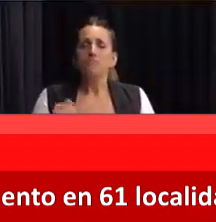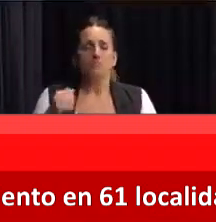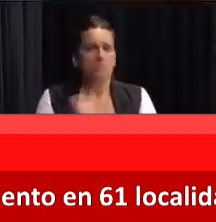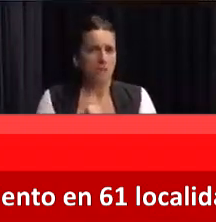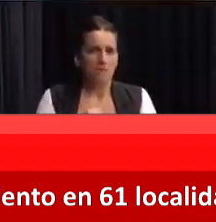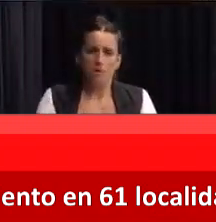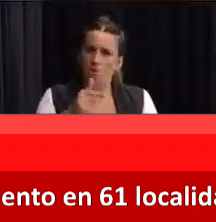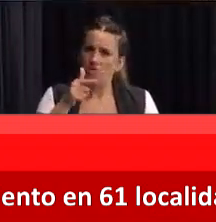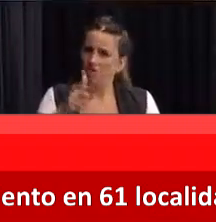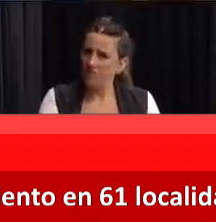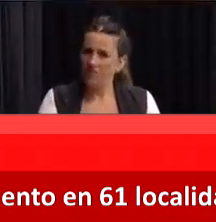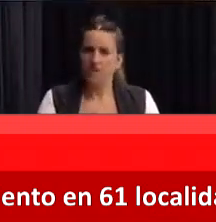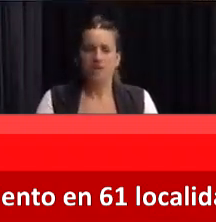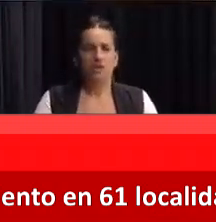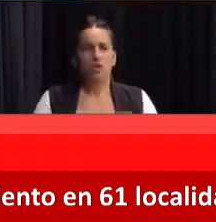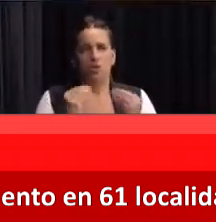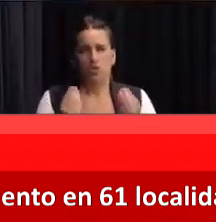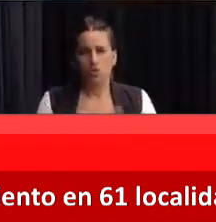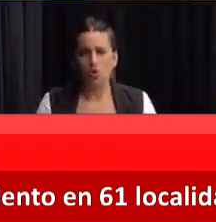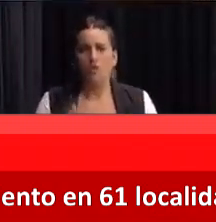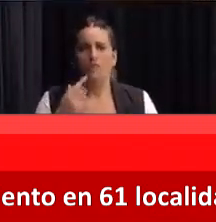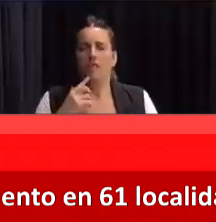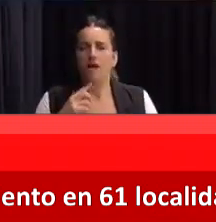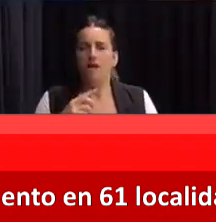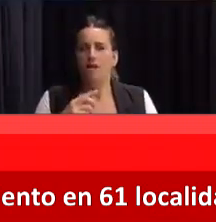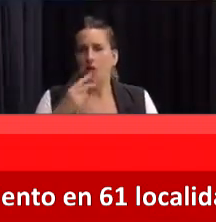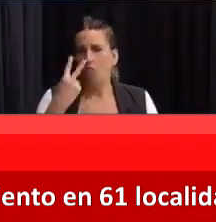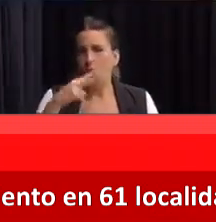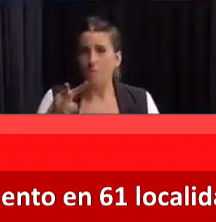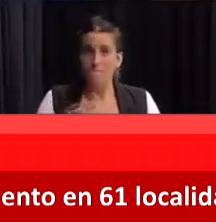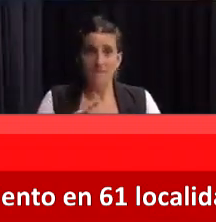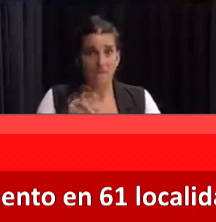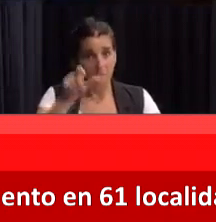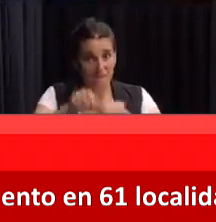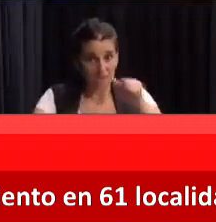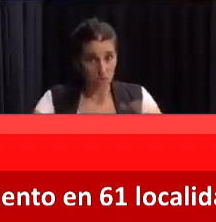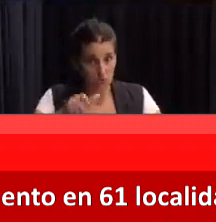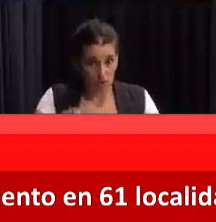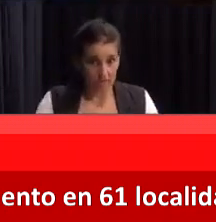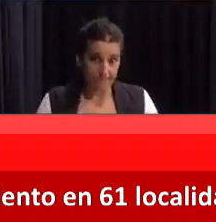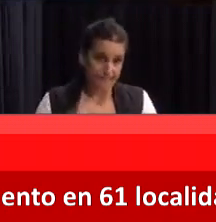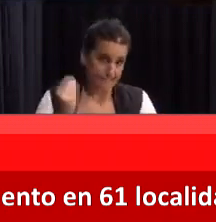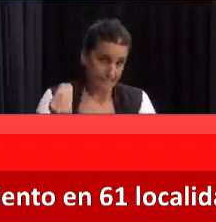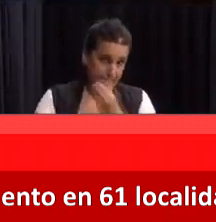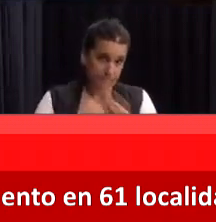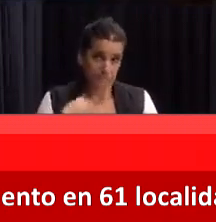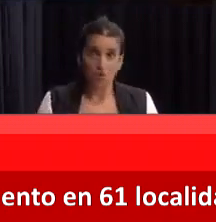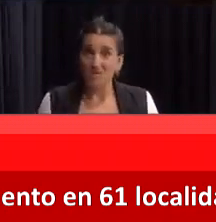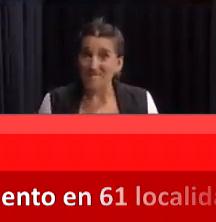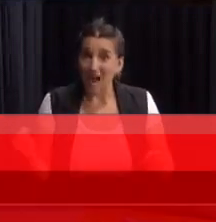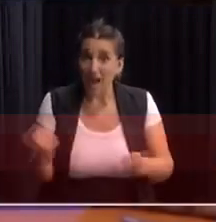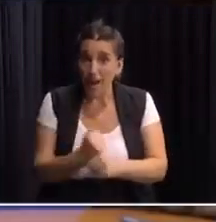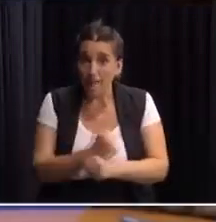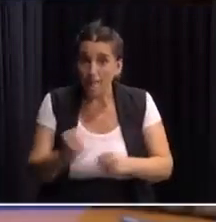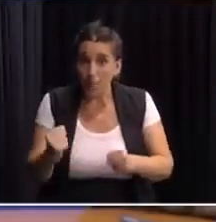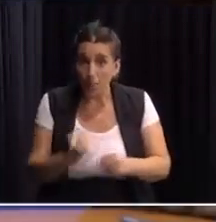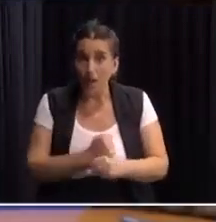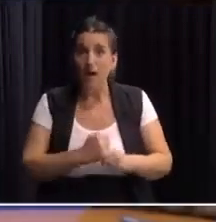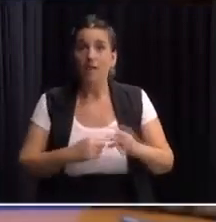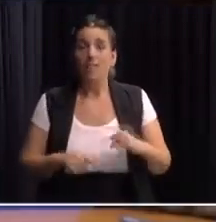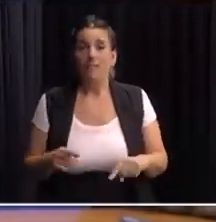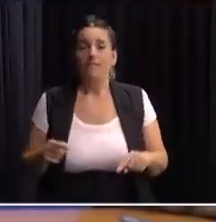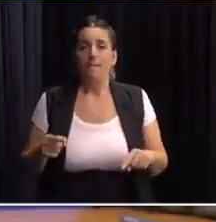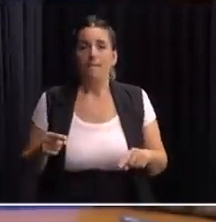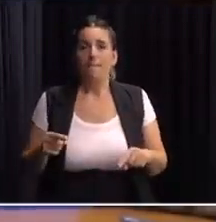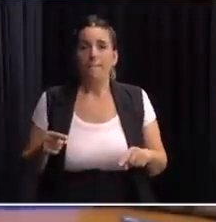Esto va a insumir mano de obra directa de aproximadamente dos mil personas